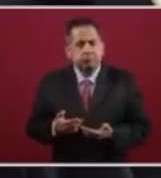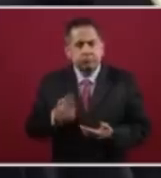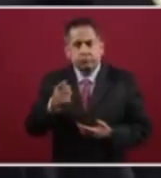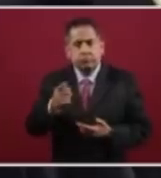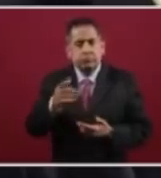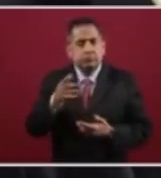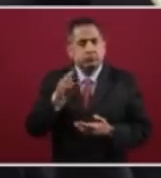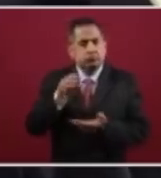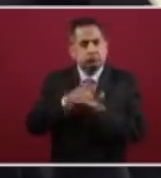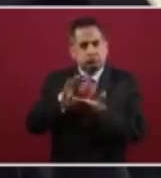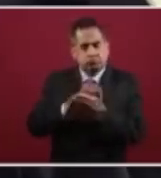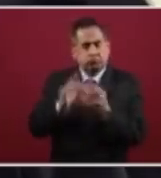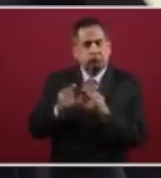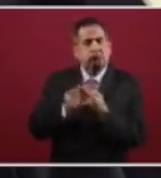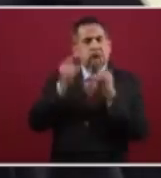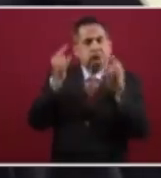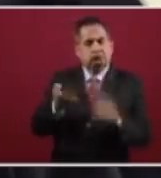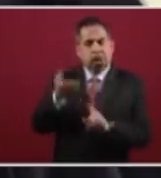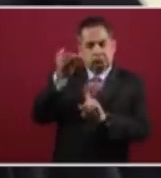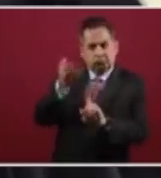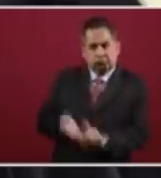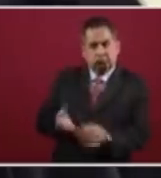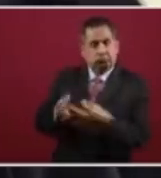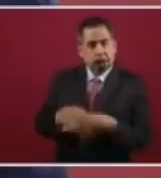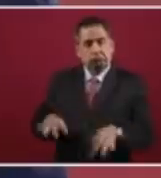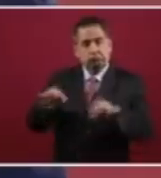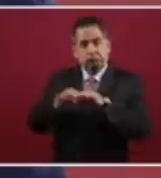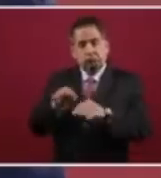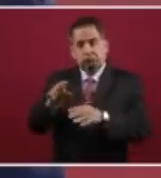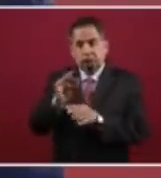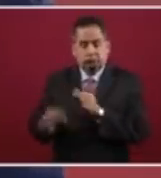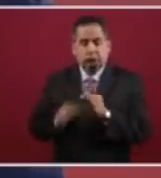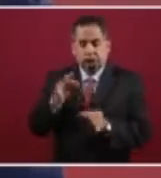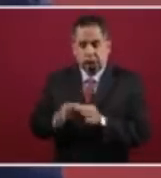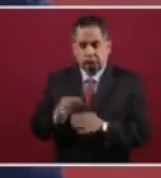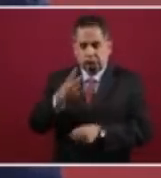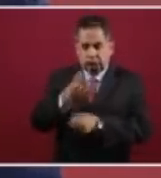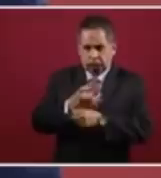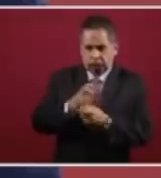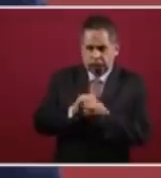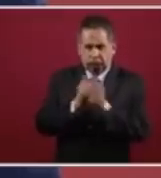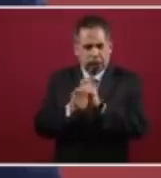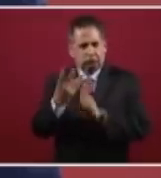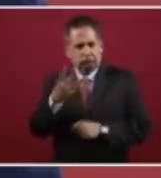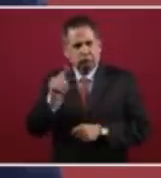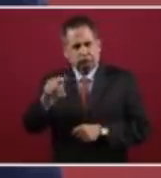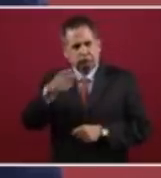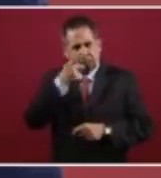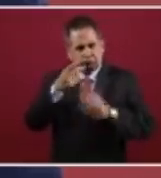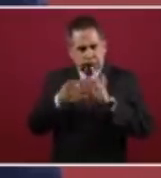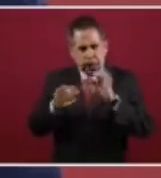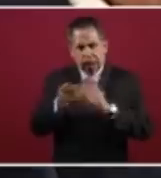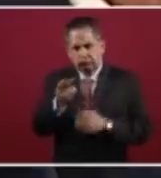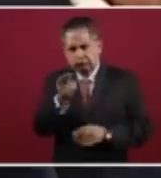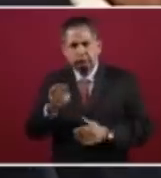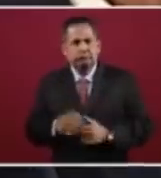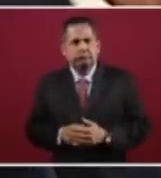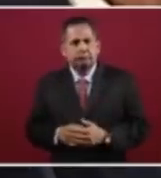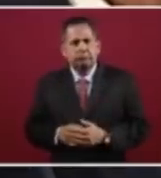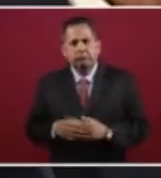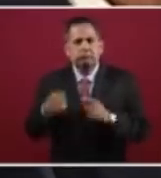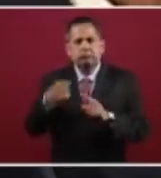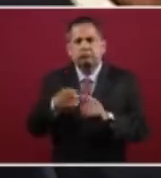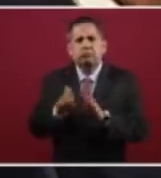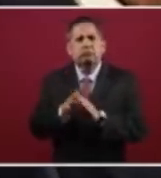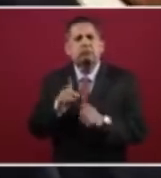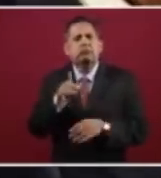a la historia como una persona importante y se habrá cumplido esta cuarta transformación de la que hablan ustedes. En este sentido, ¿cómo